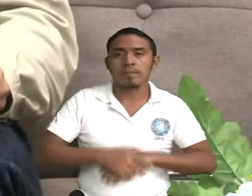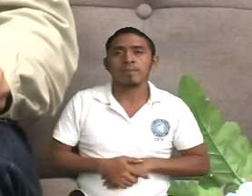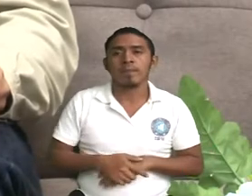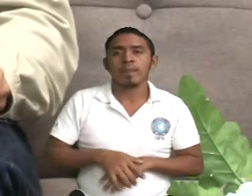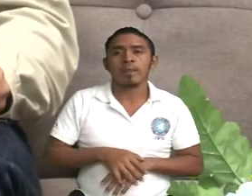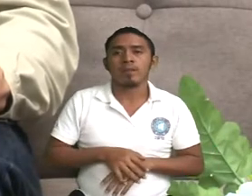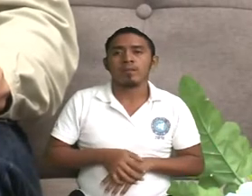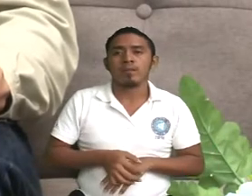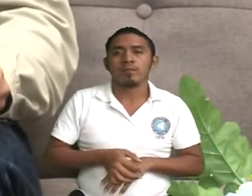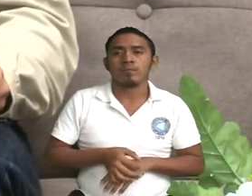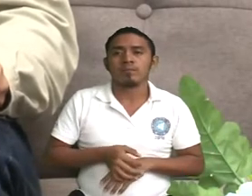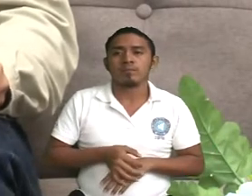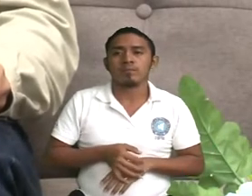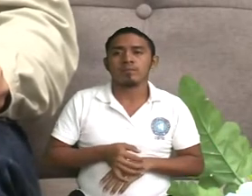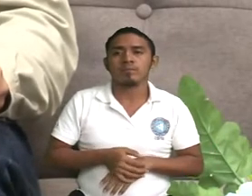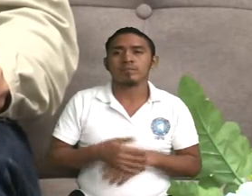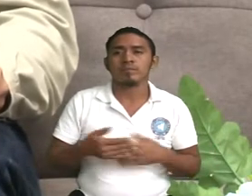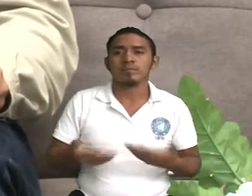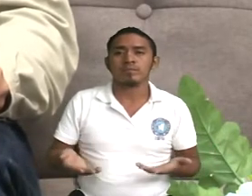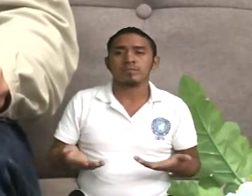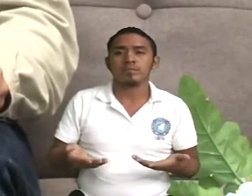día de